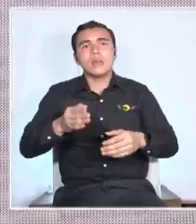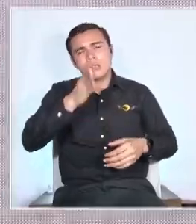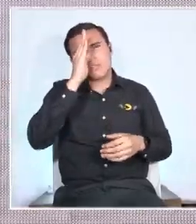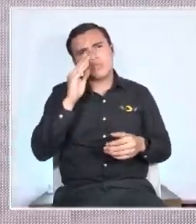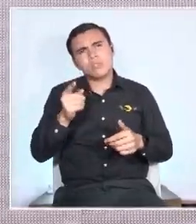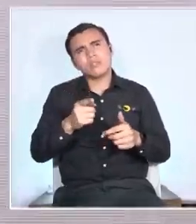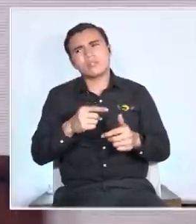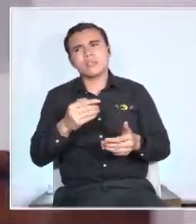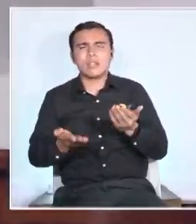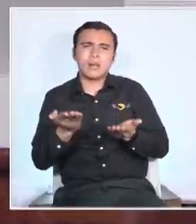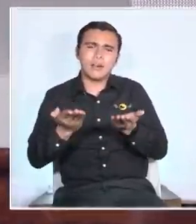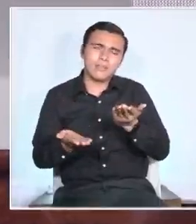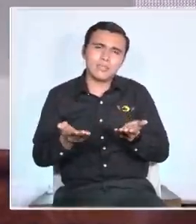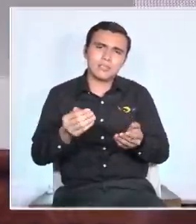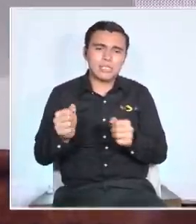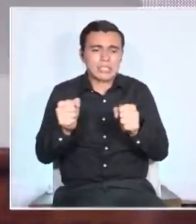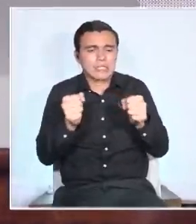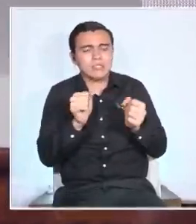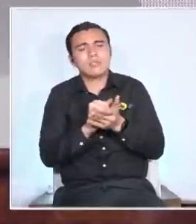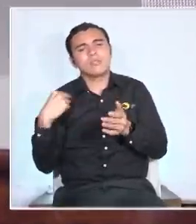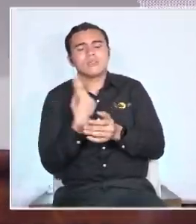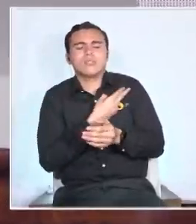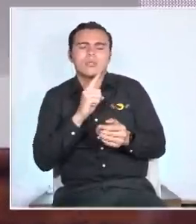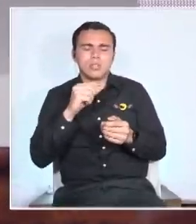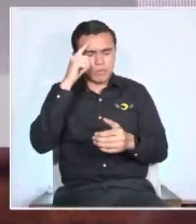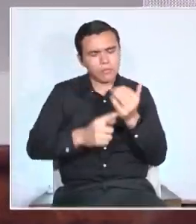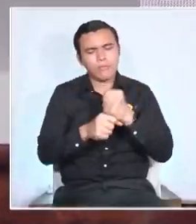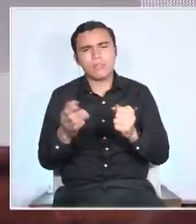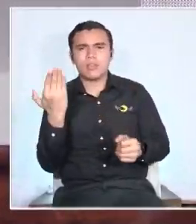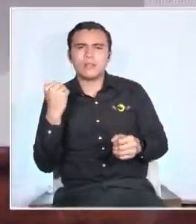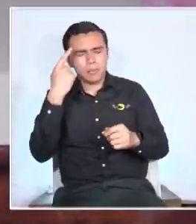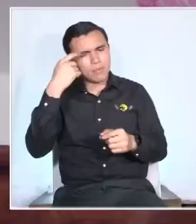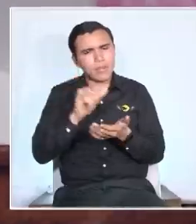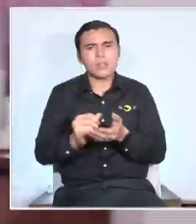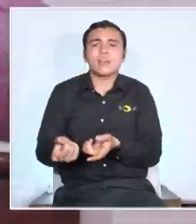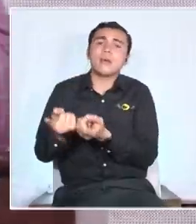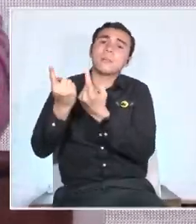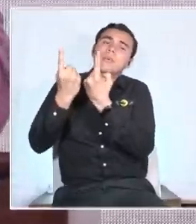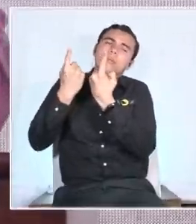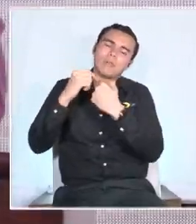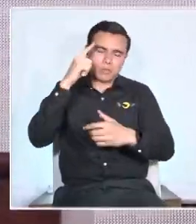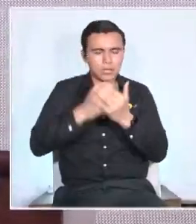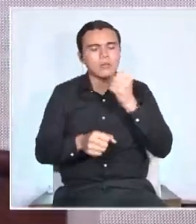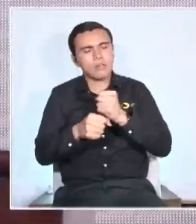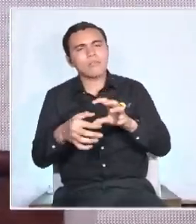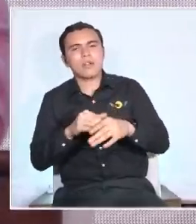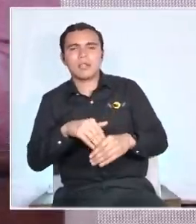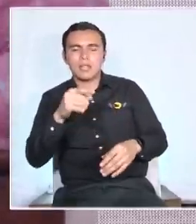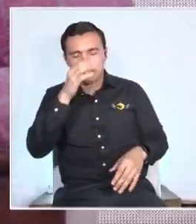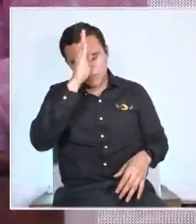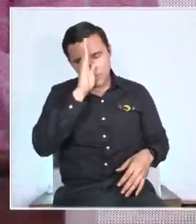Dios a veces sacude lo que nosotros estábamos confiando para que volvamos a confiar en